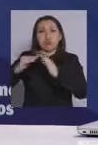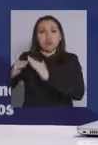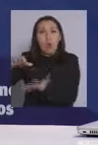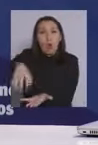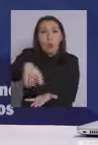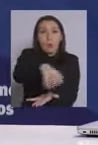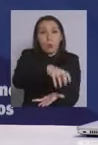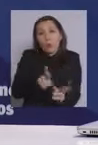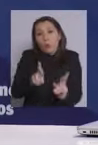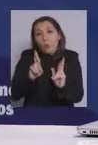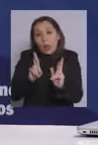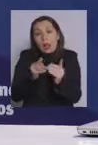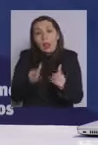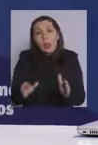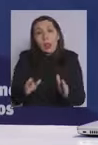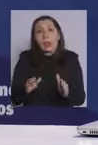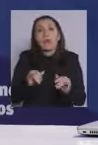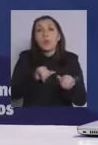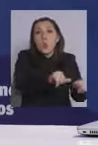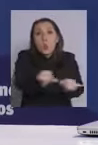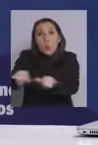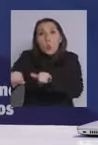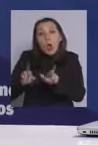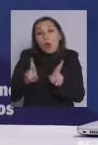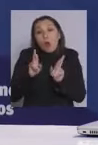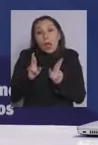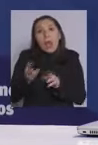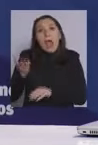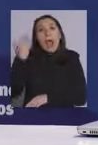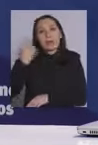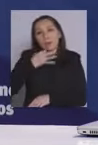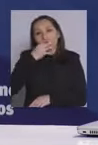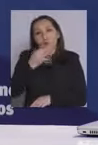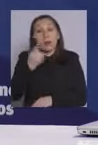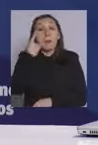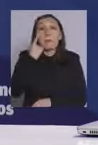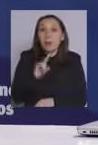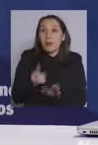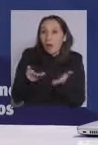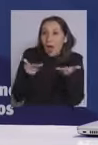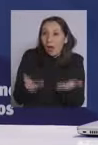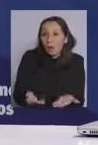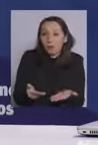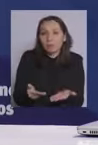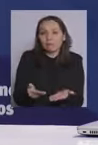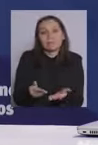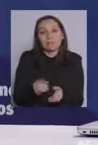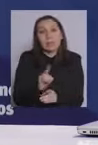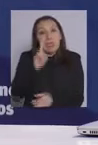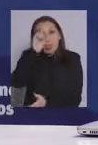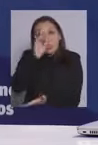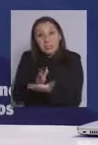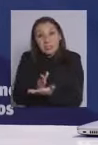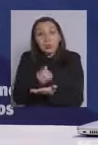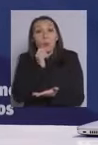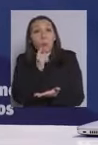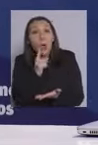de la cuarentena en forma homogénea, que fue lo que dije yo, pero por el momento no se ha tomado